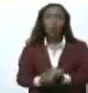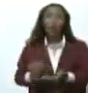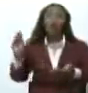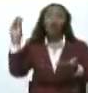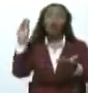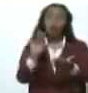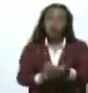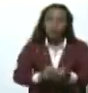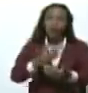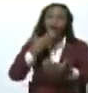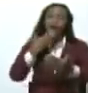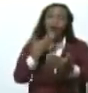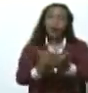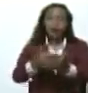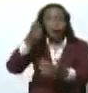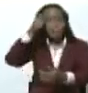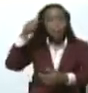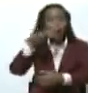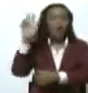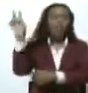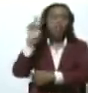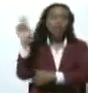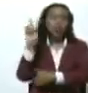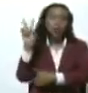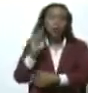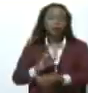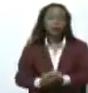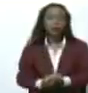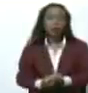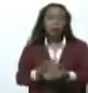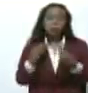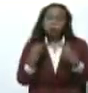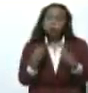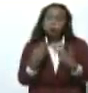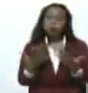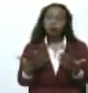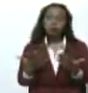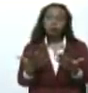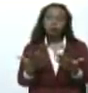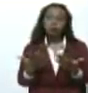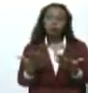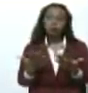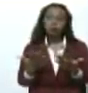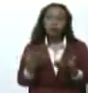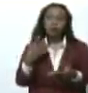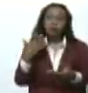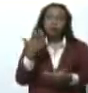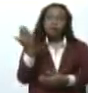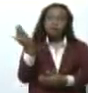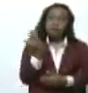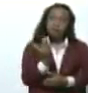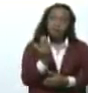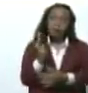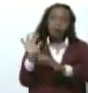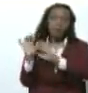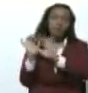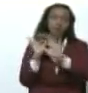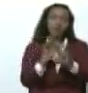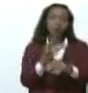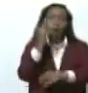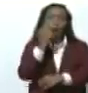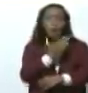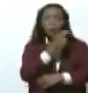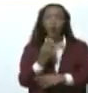Nuevamente, gracias al pueblo de Venezuela por haber asistido y haberse